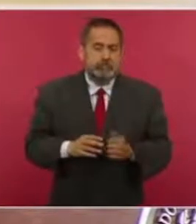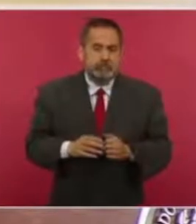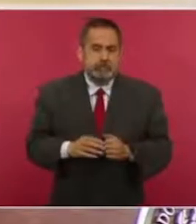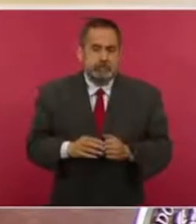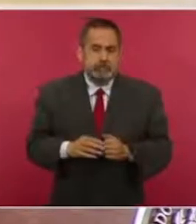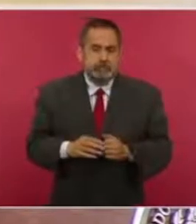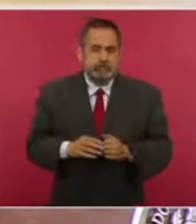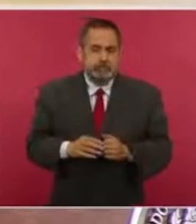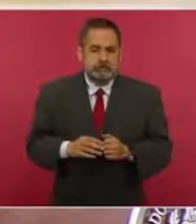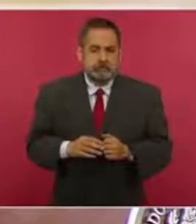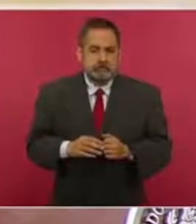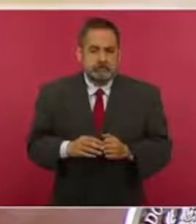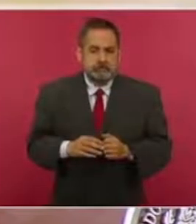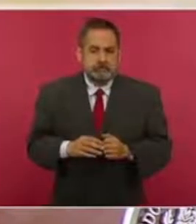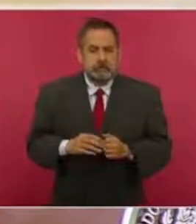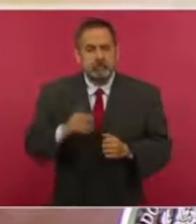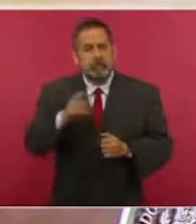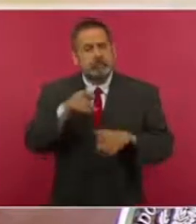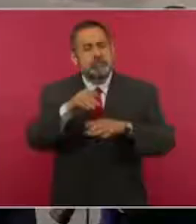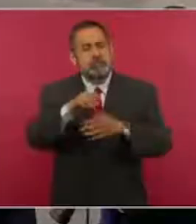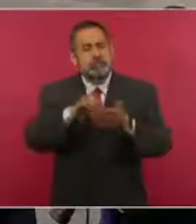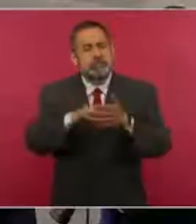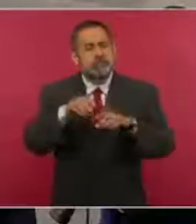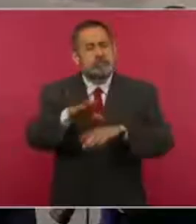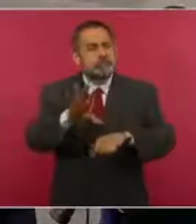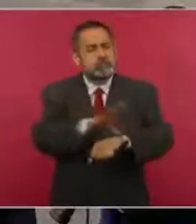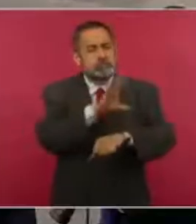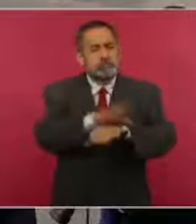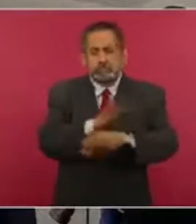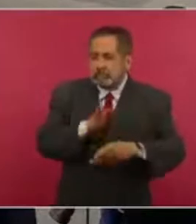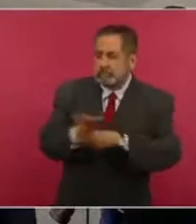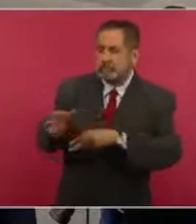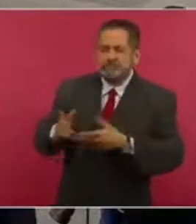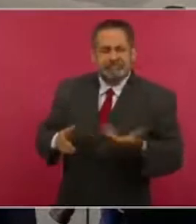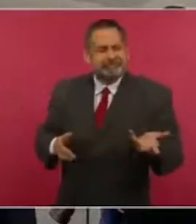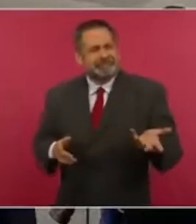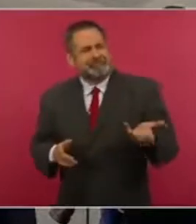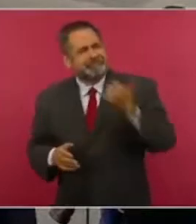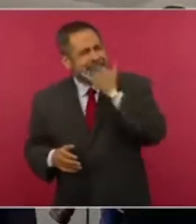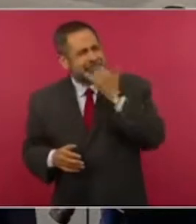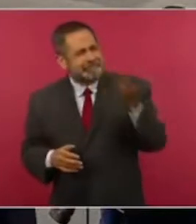Fíjense que en lo eléctrico sí, que eso es